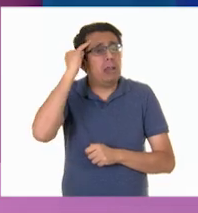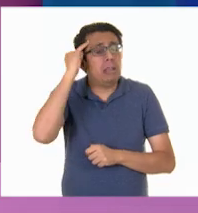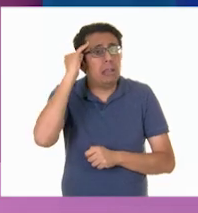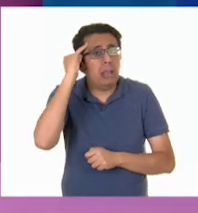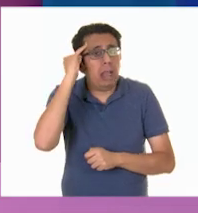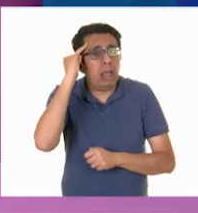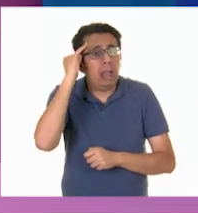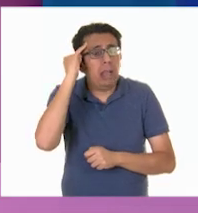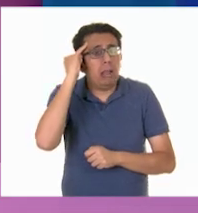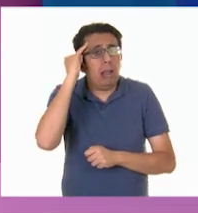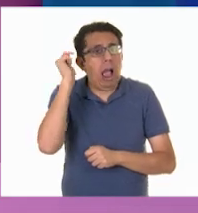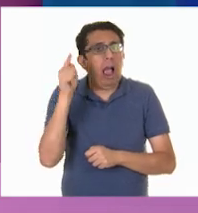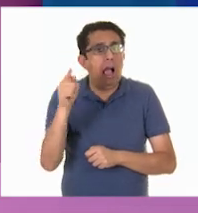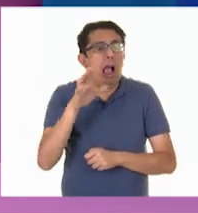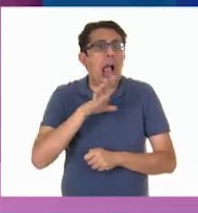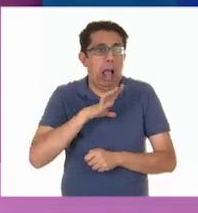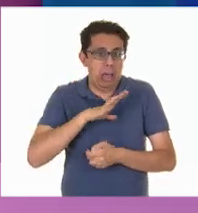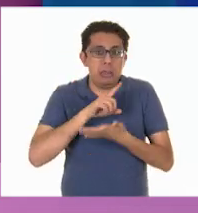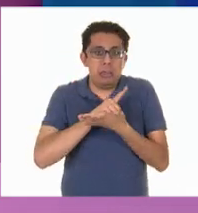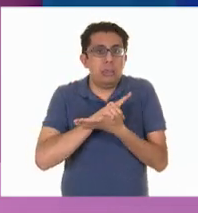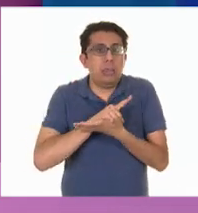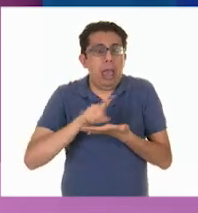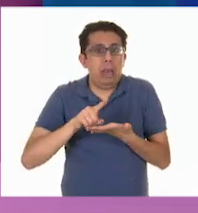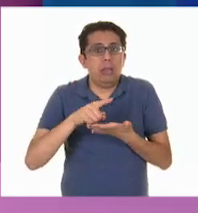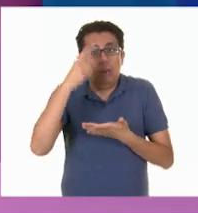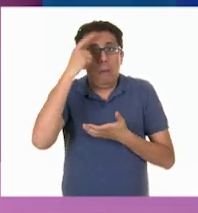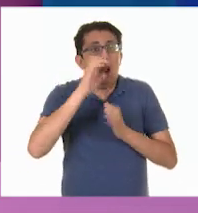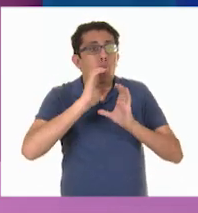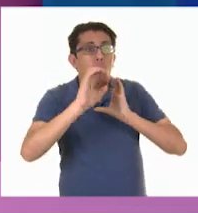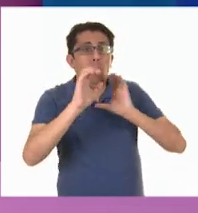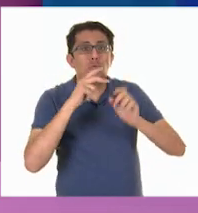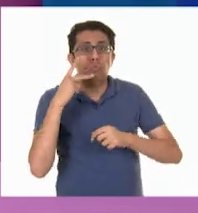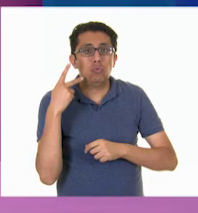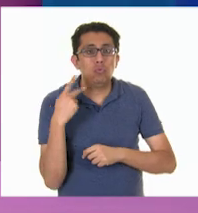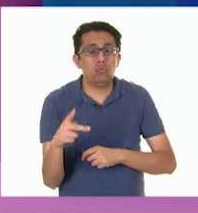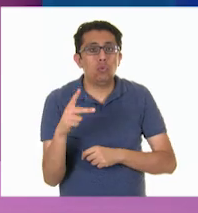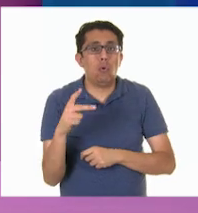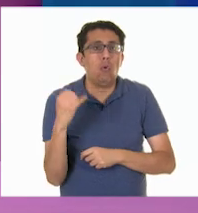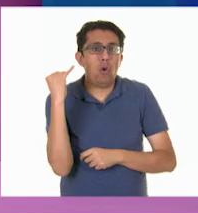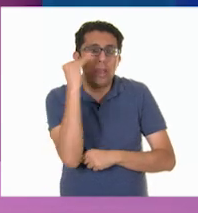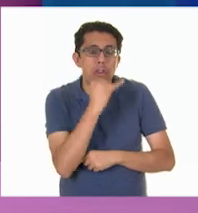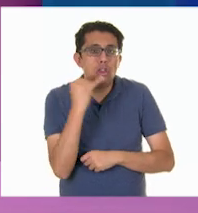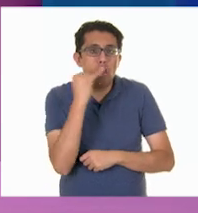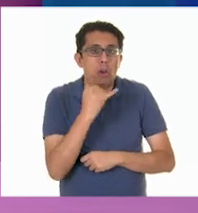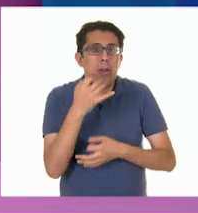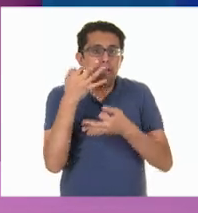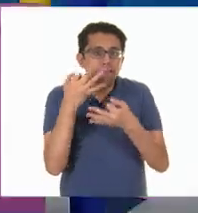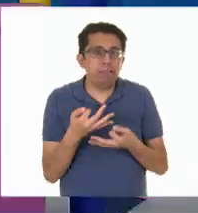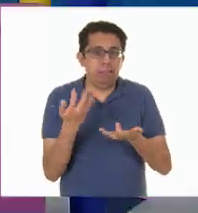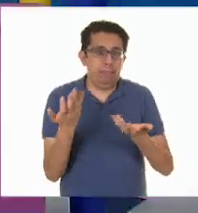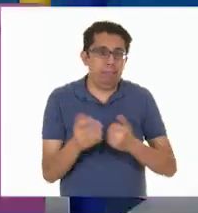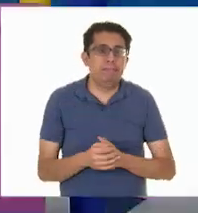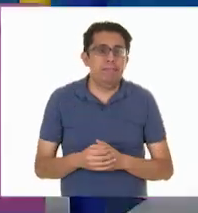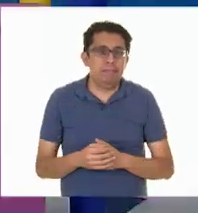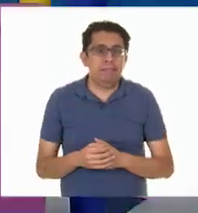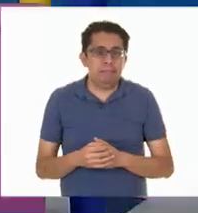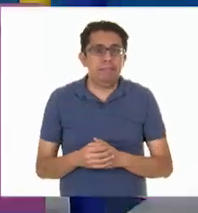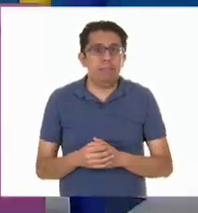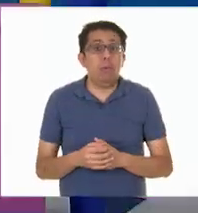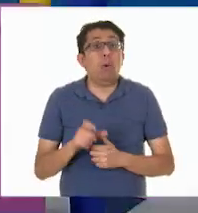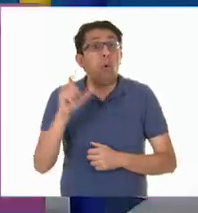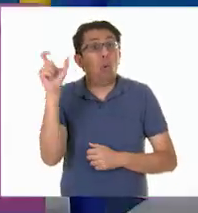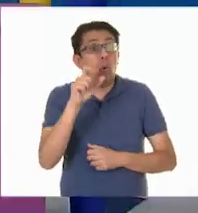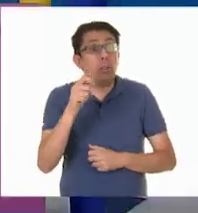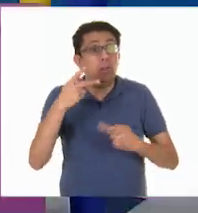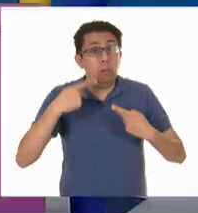y tenía el súper derecho a comunicarse en la lengua de la que se es hablante. Cuando la autoridad